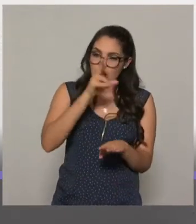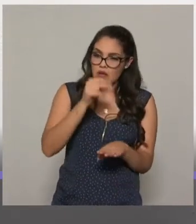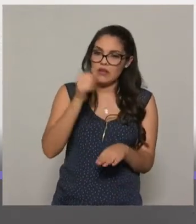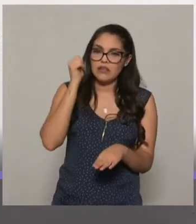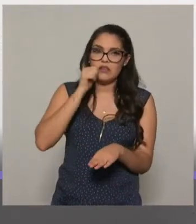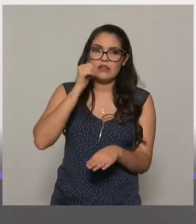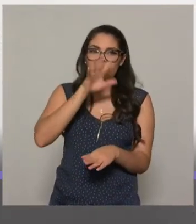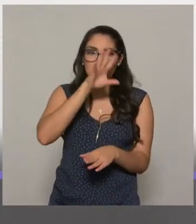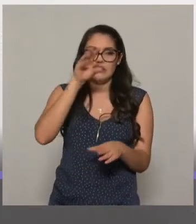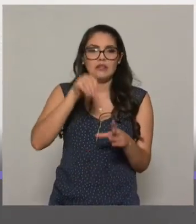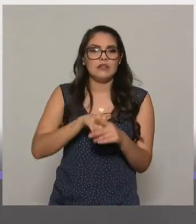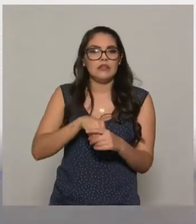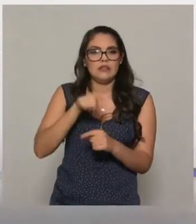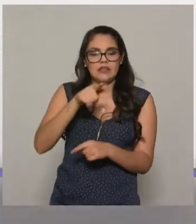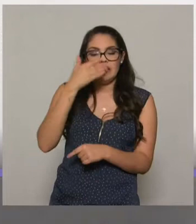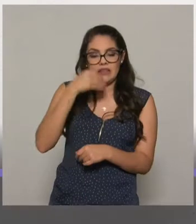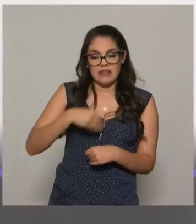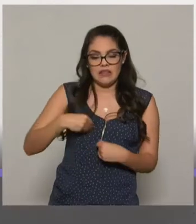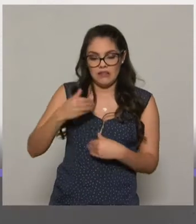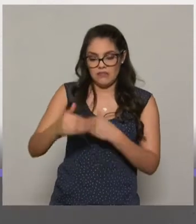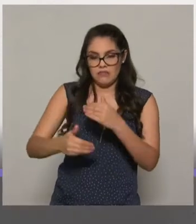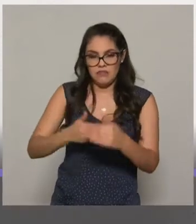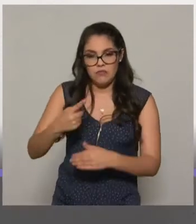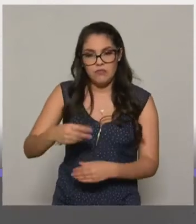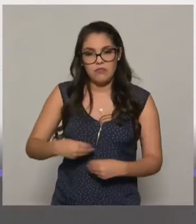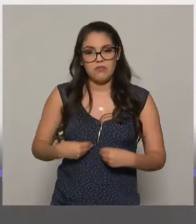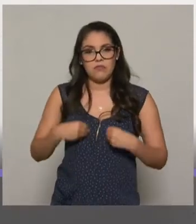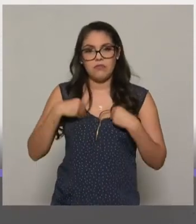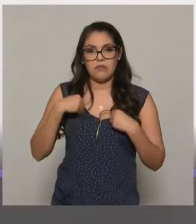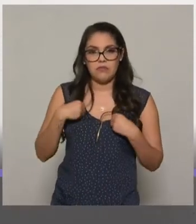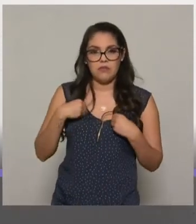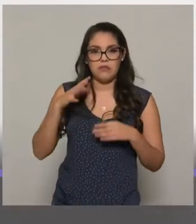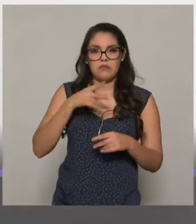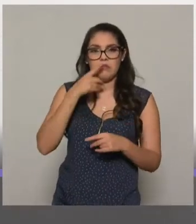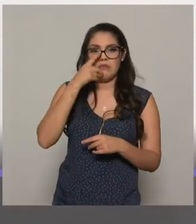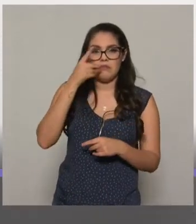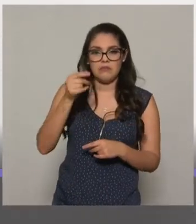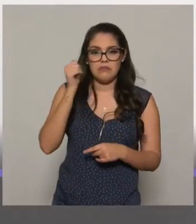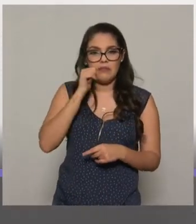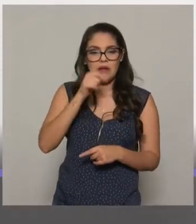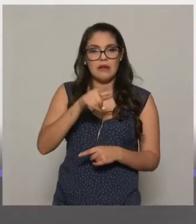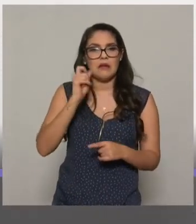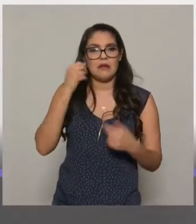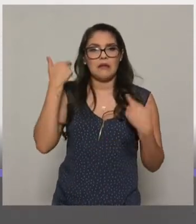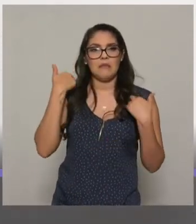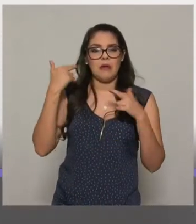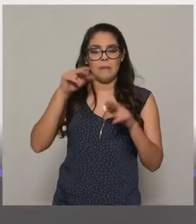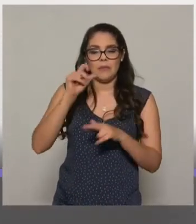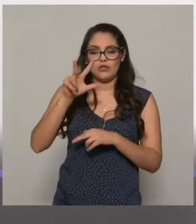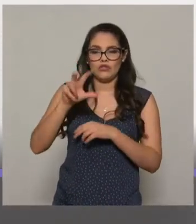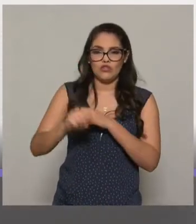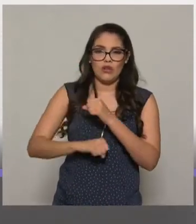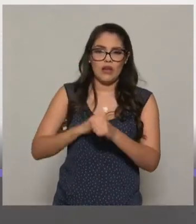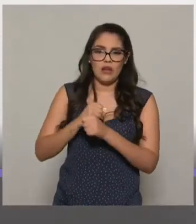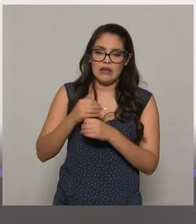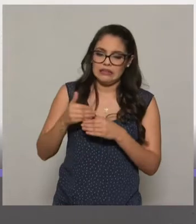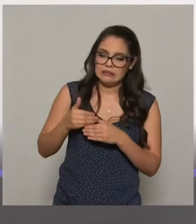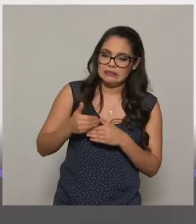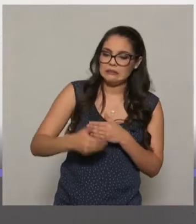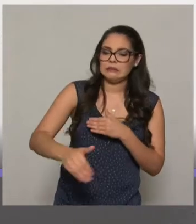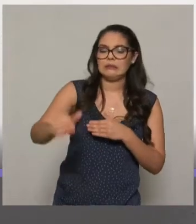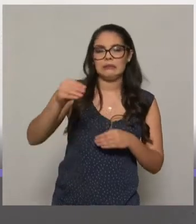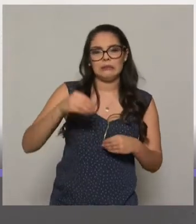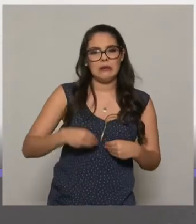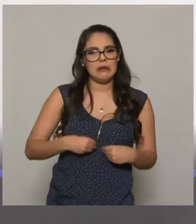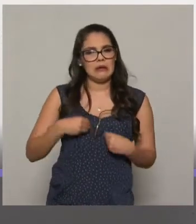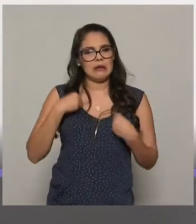general es toda esa vida productiva que tenía el paciente, ¿no? Como decían bien, era un profesor de 28 años que tenía toda una vida por delante, que